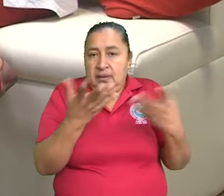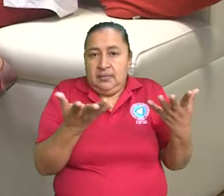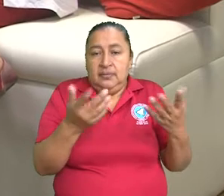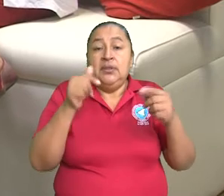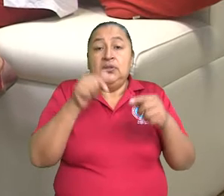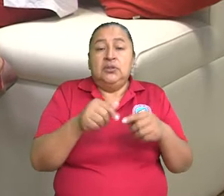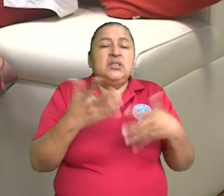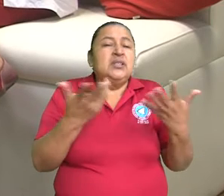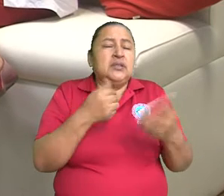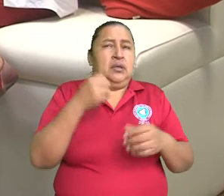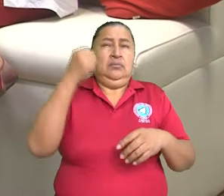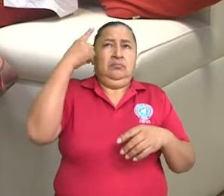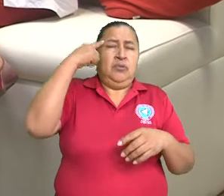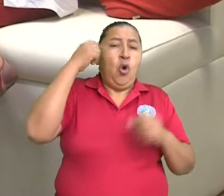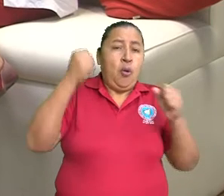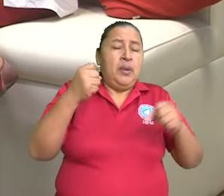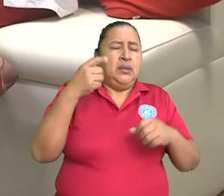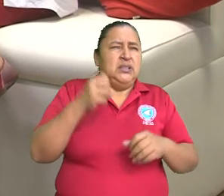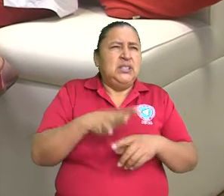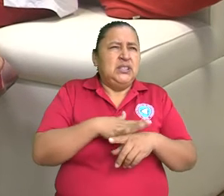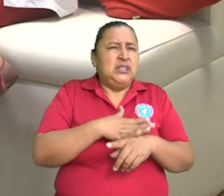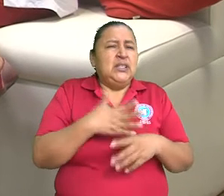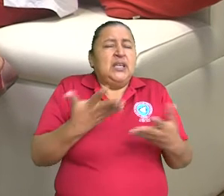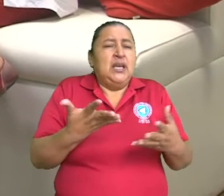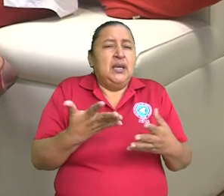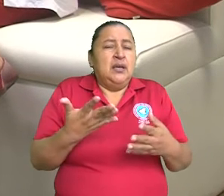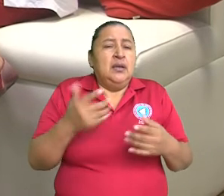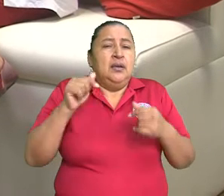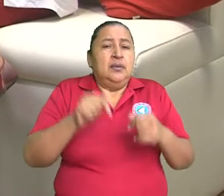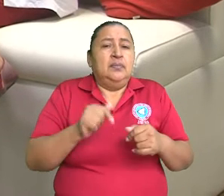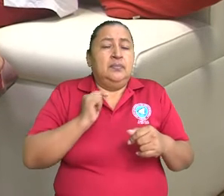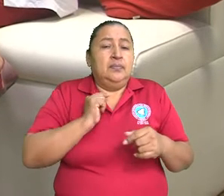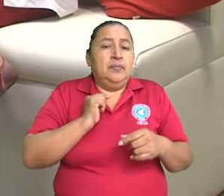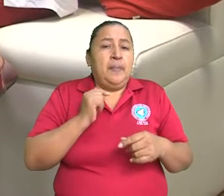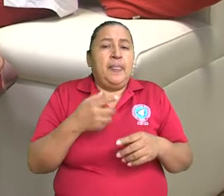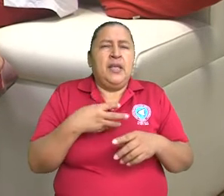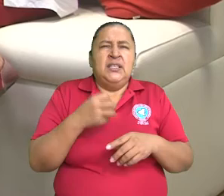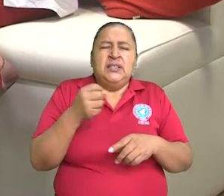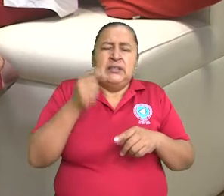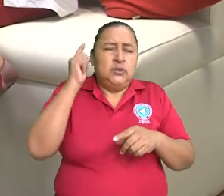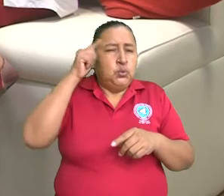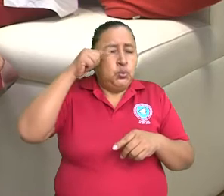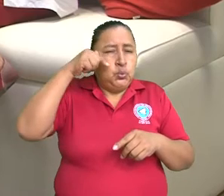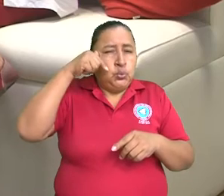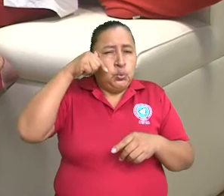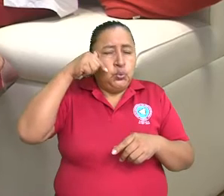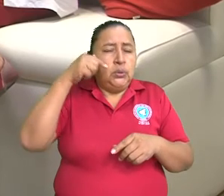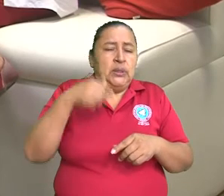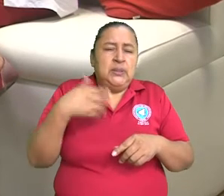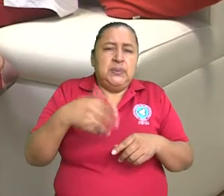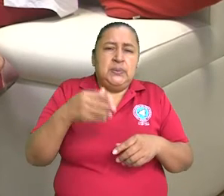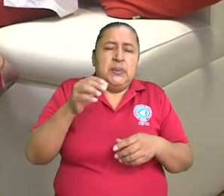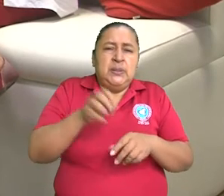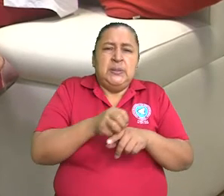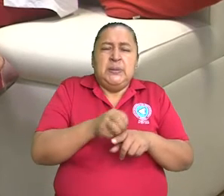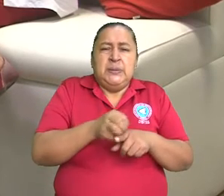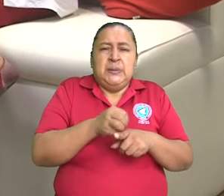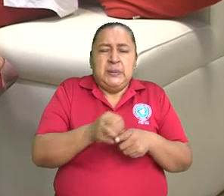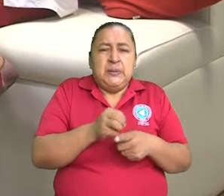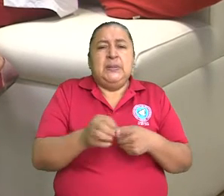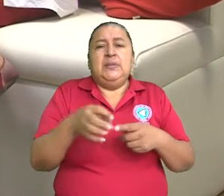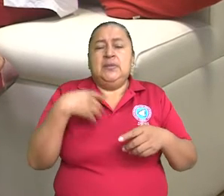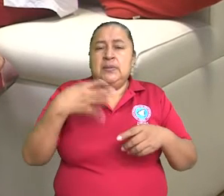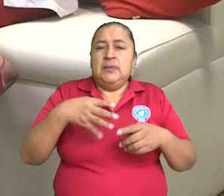Entonces, ¿qué es lo que los alarma a ellos? A veces los alarma la parte del ardor. Y la molestia, picazón, ¿eh? Y ellos sangran.